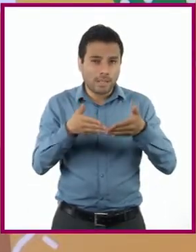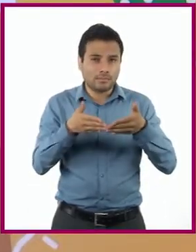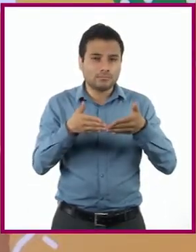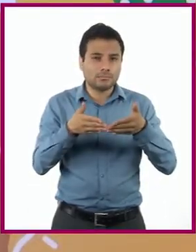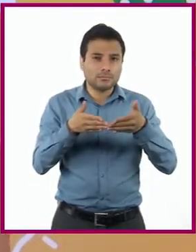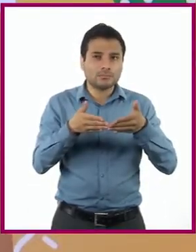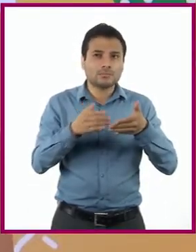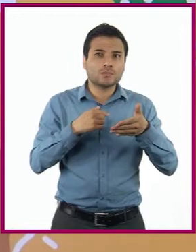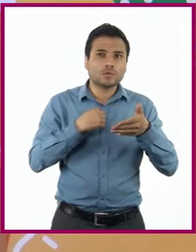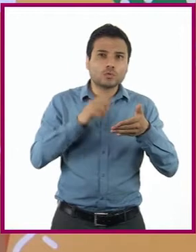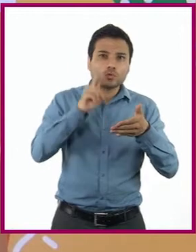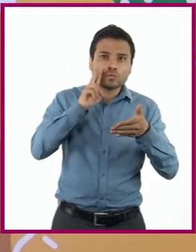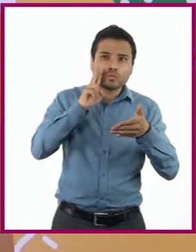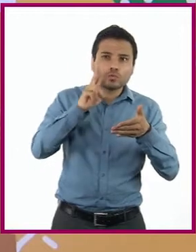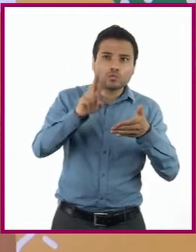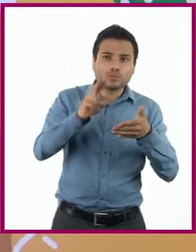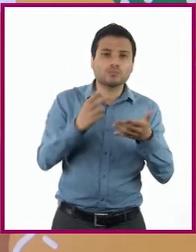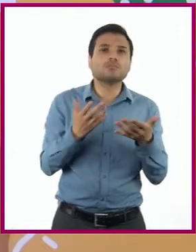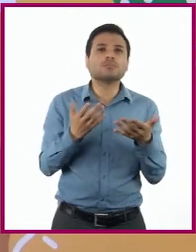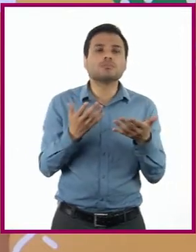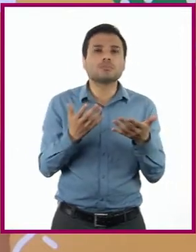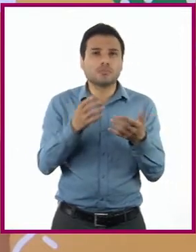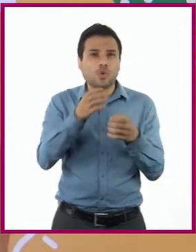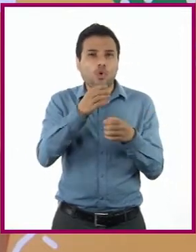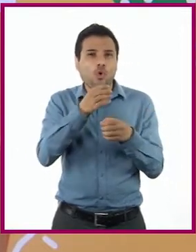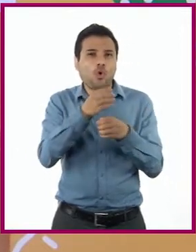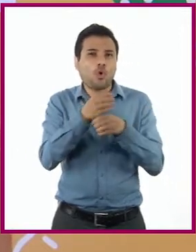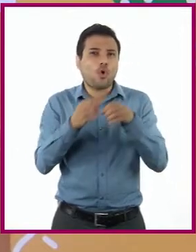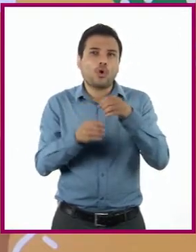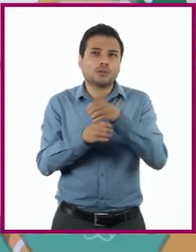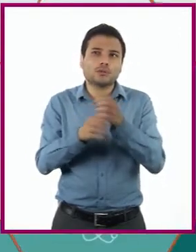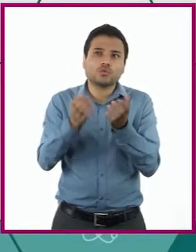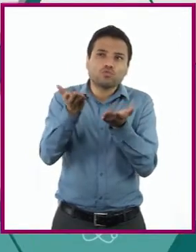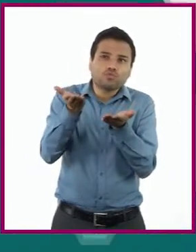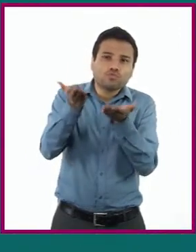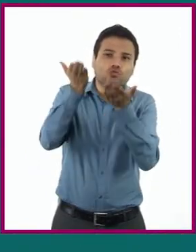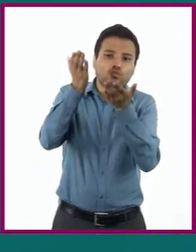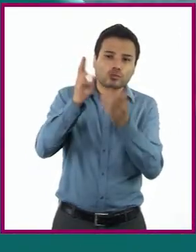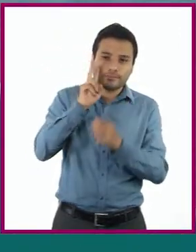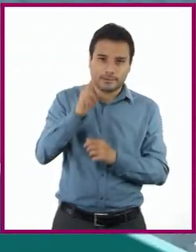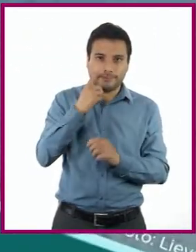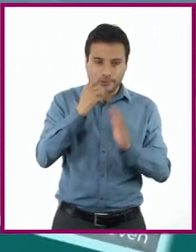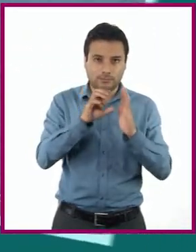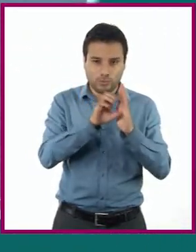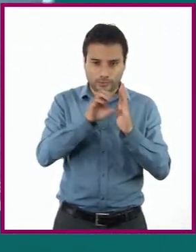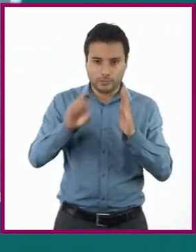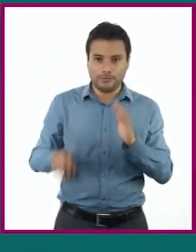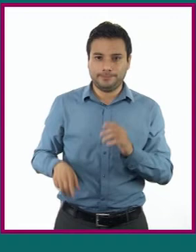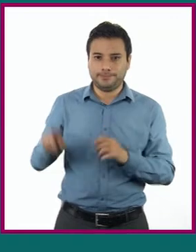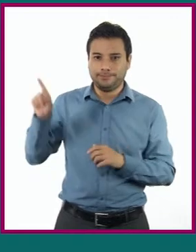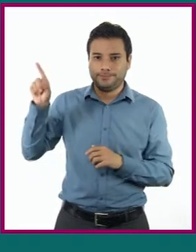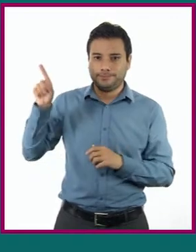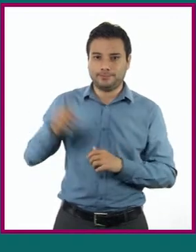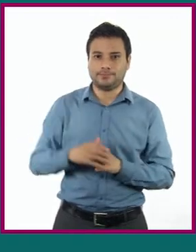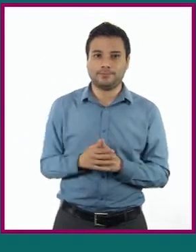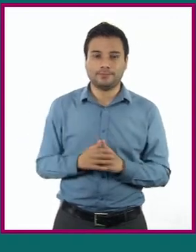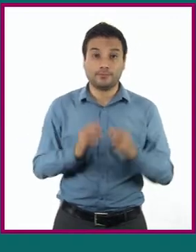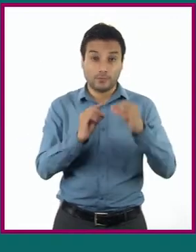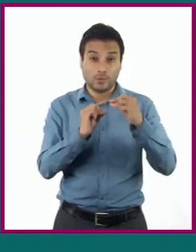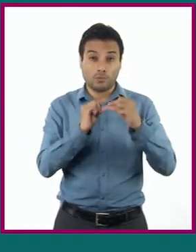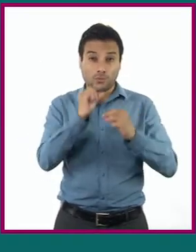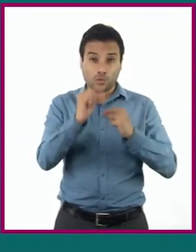la parte superior de los objetos que se encuentran a lo lejos. Como en esta imagen, a medida que